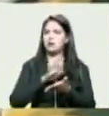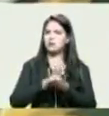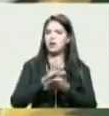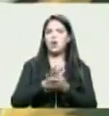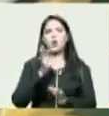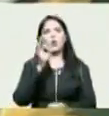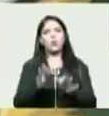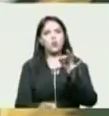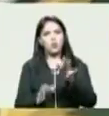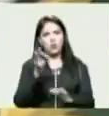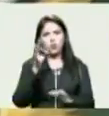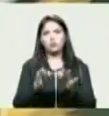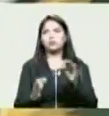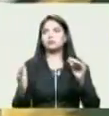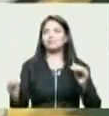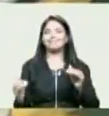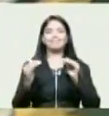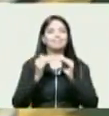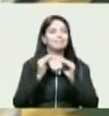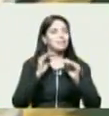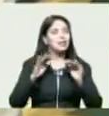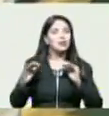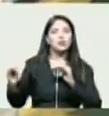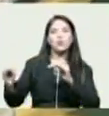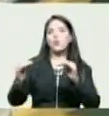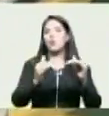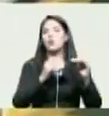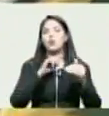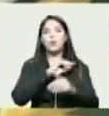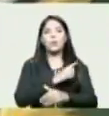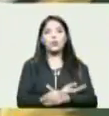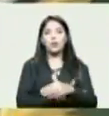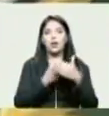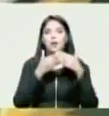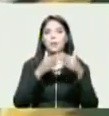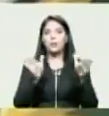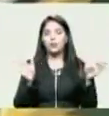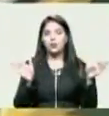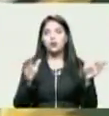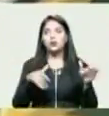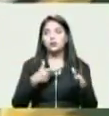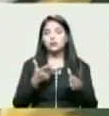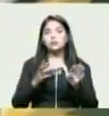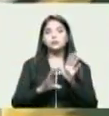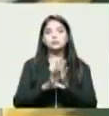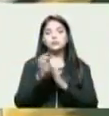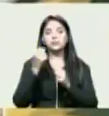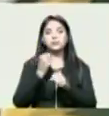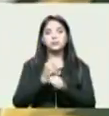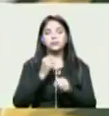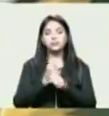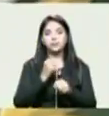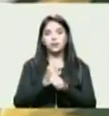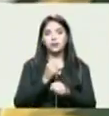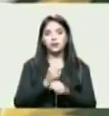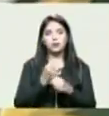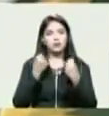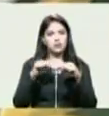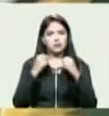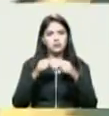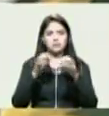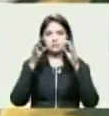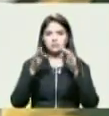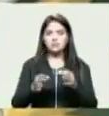justo y equilibrado de todas las ramas de los poderes públicos a fin de que su desempeño cumpla